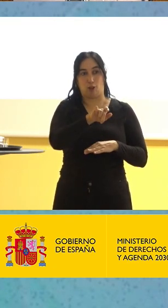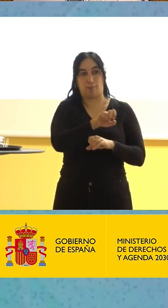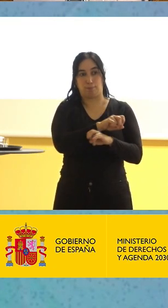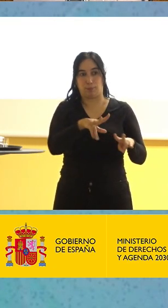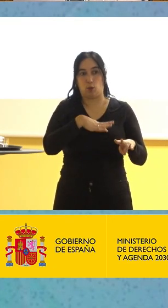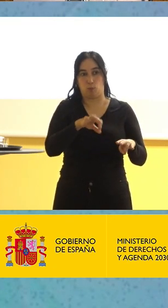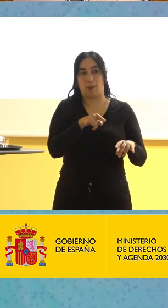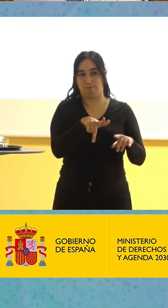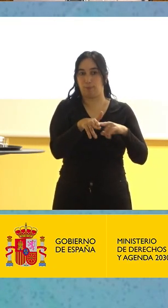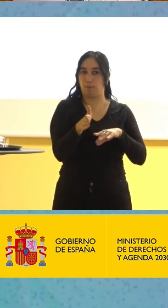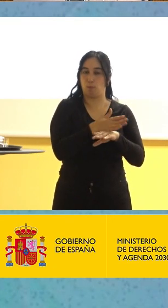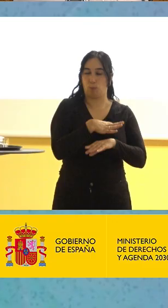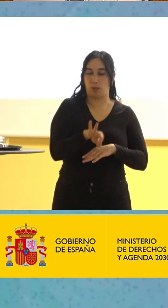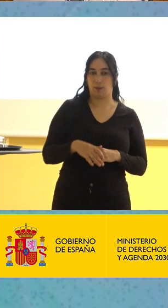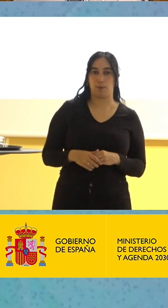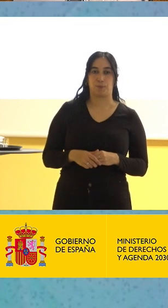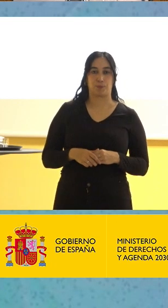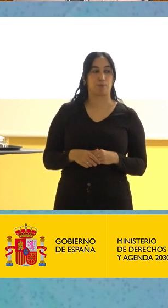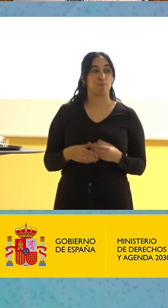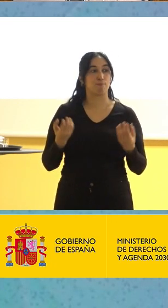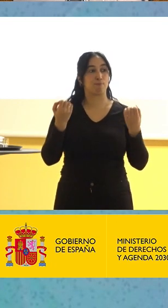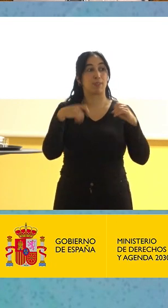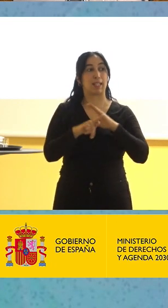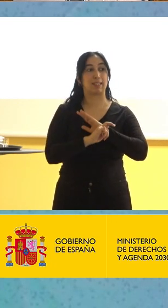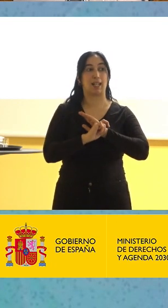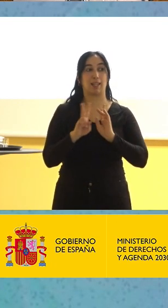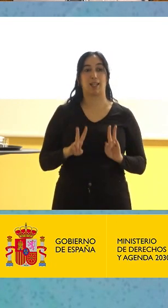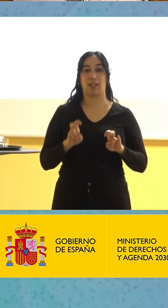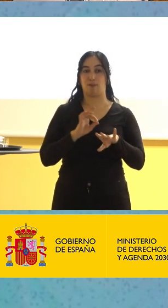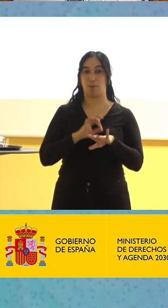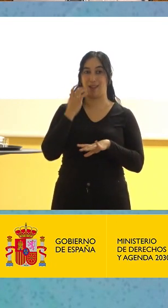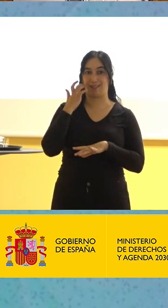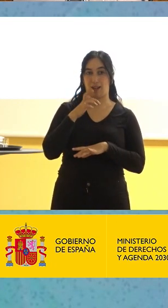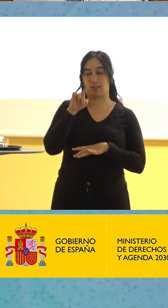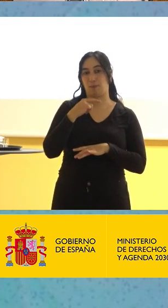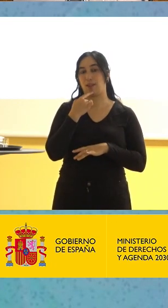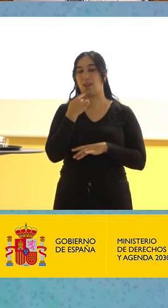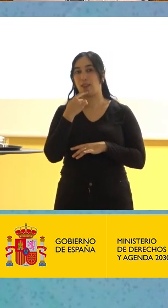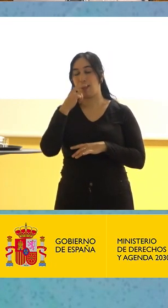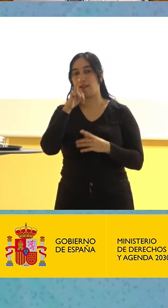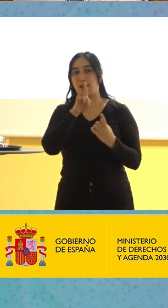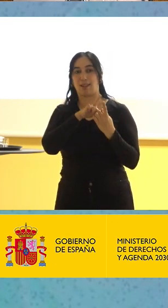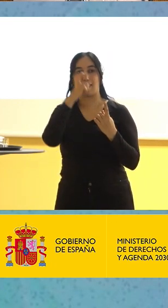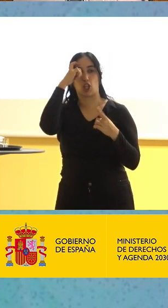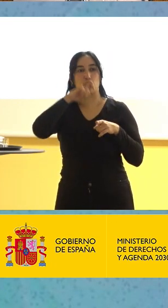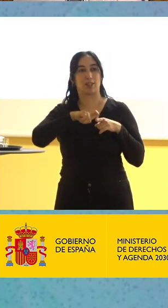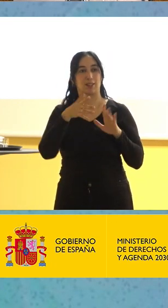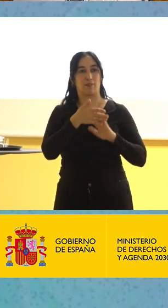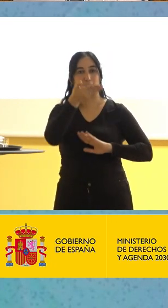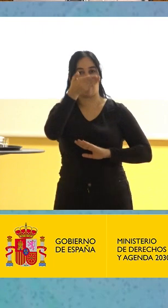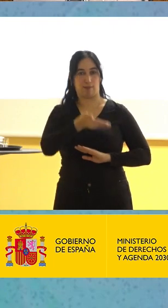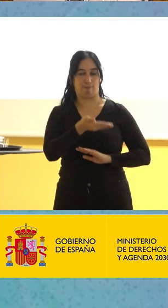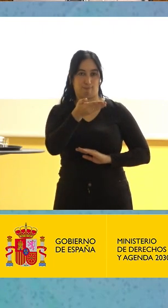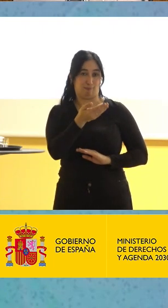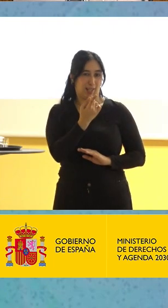evitable. Y aunque la estrategia en enfermedades raras contempla la atención psicológica como parte esencial, ¿no?,